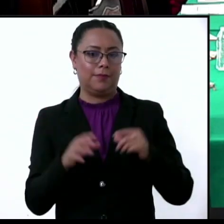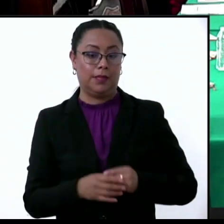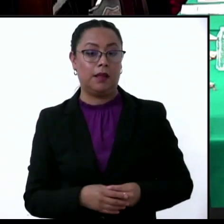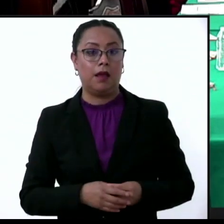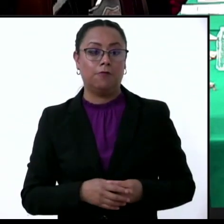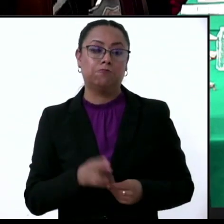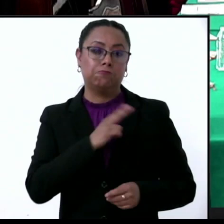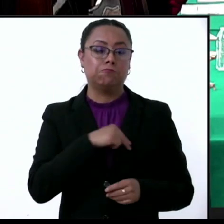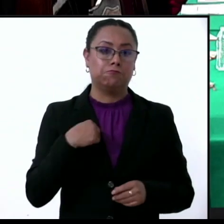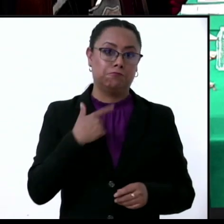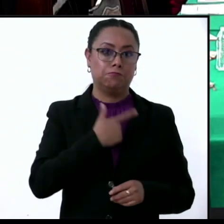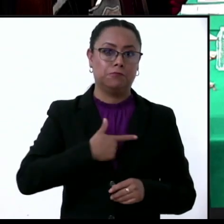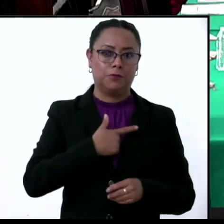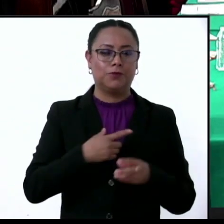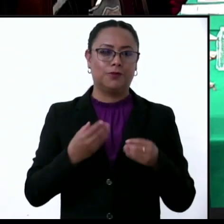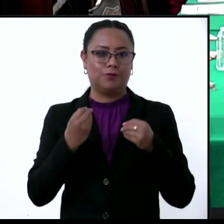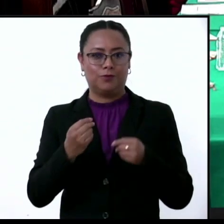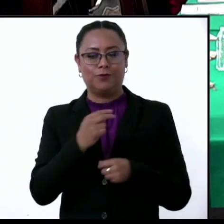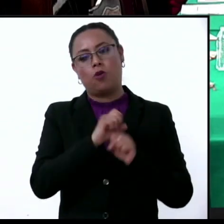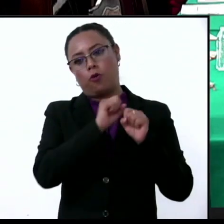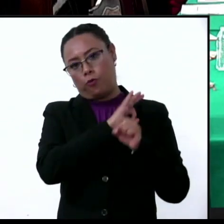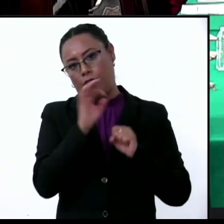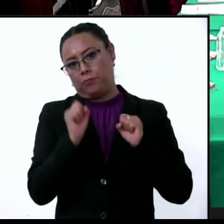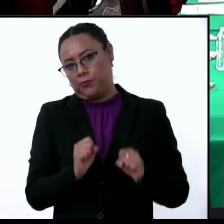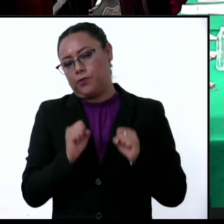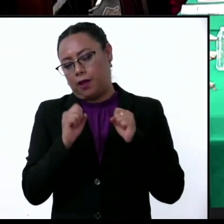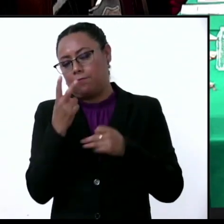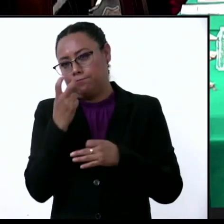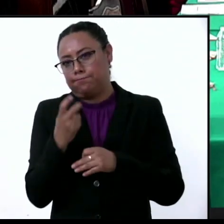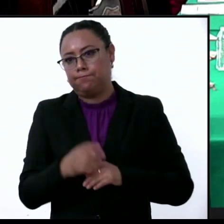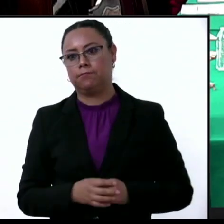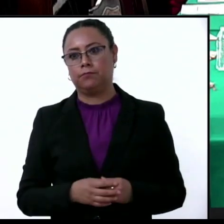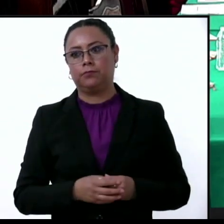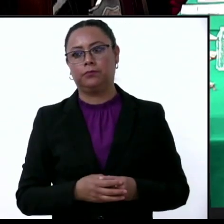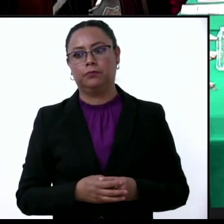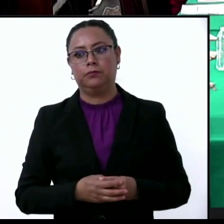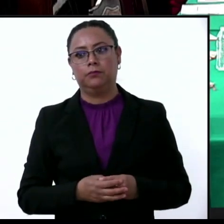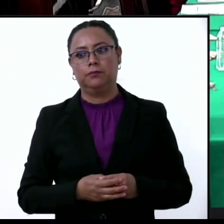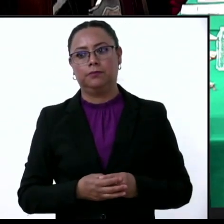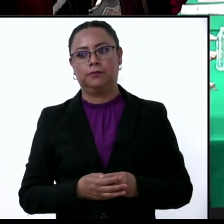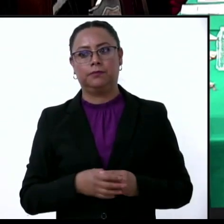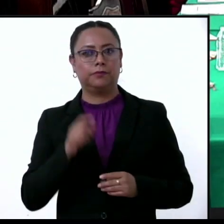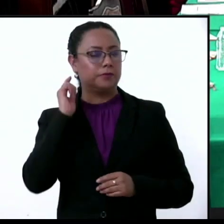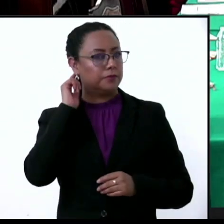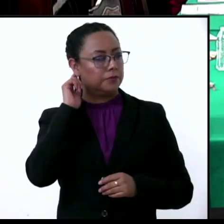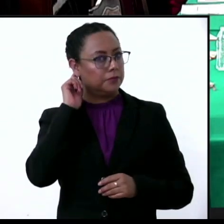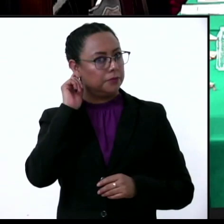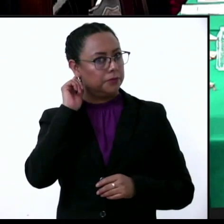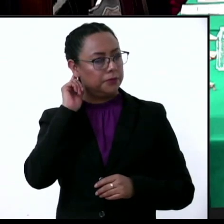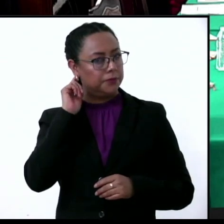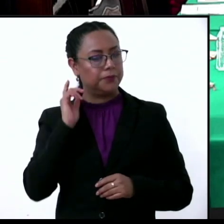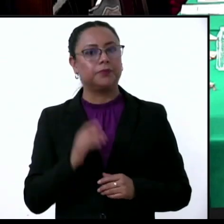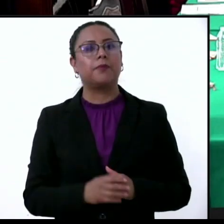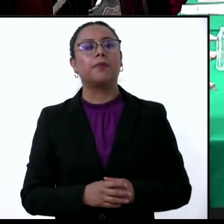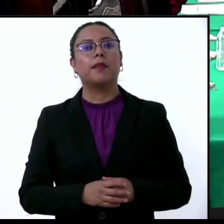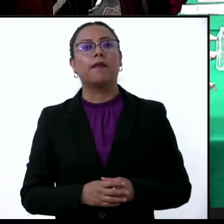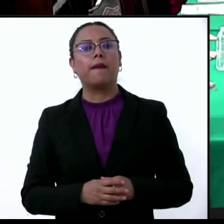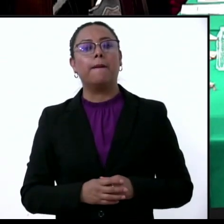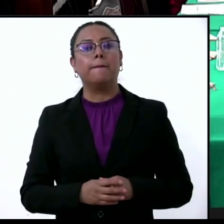con gusto podemos fortalecer ese proceso, diputado. Bueno,